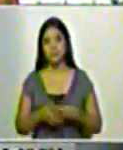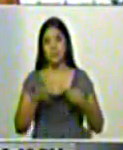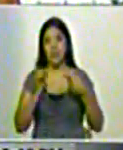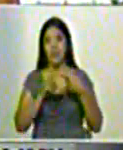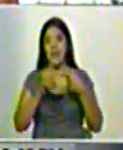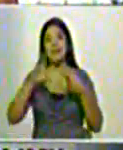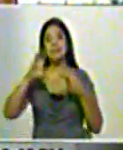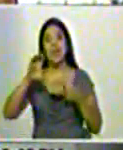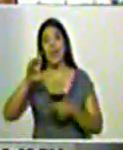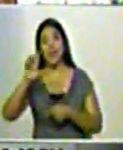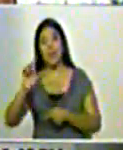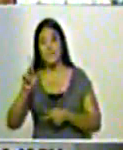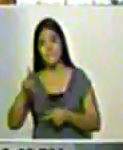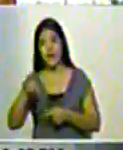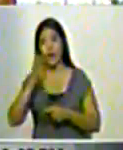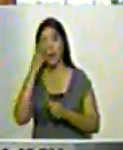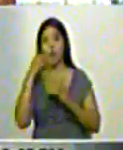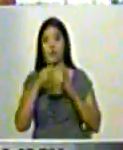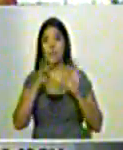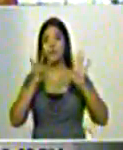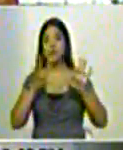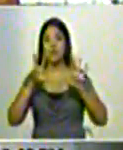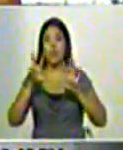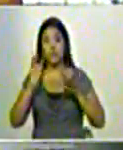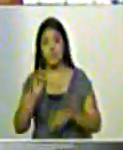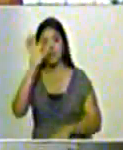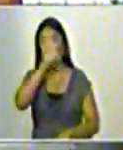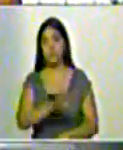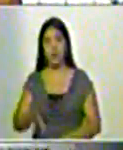CLP, son 4.980 en todo el país,